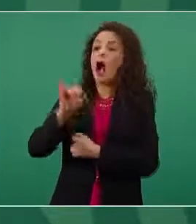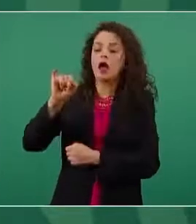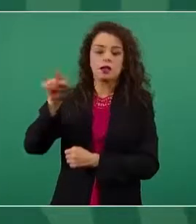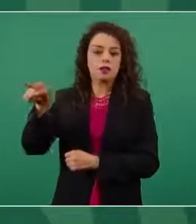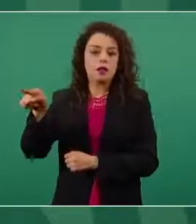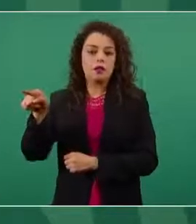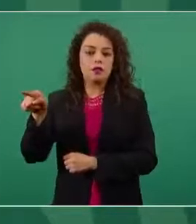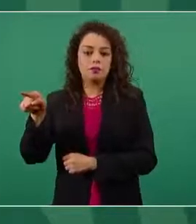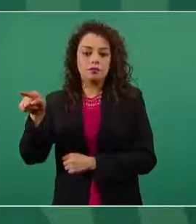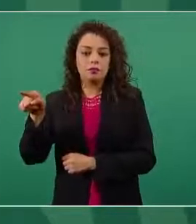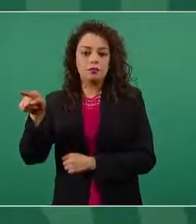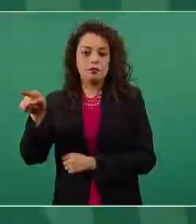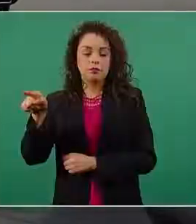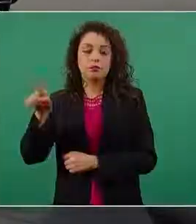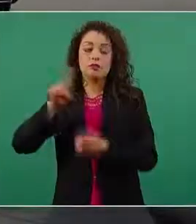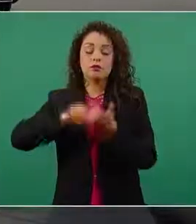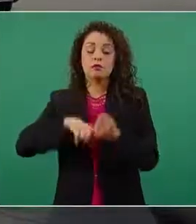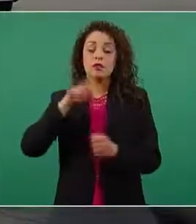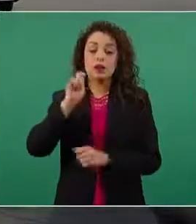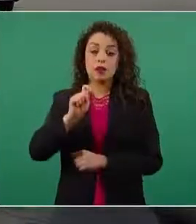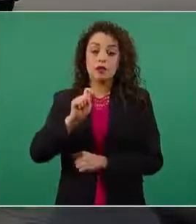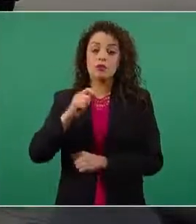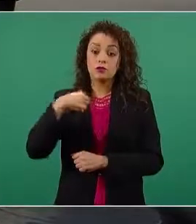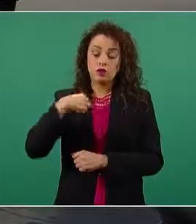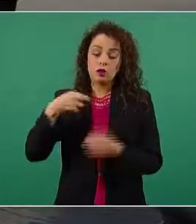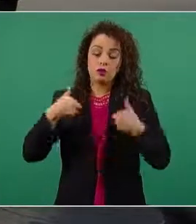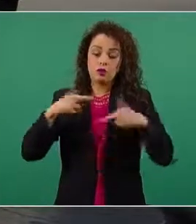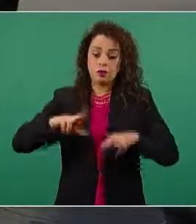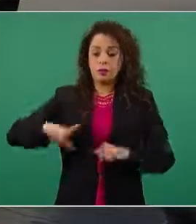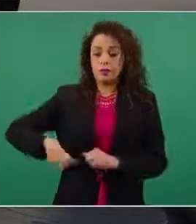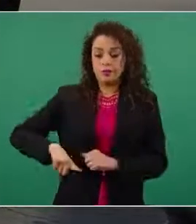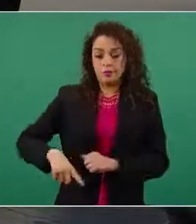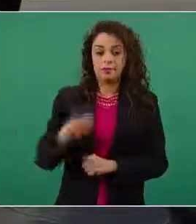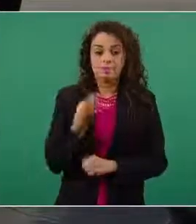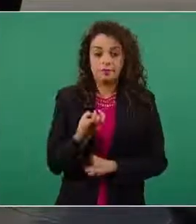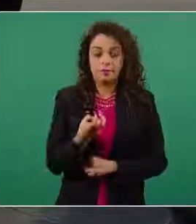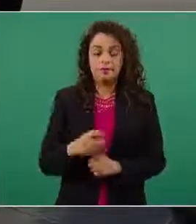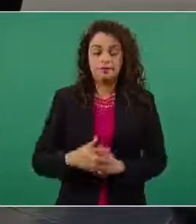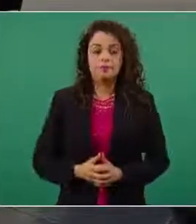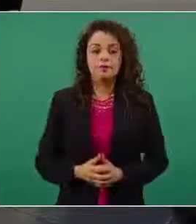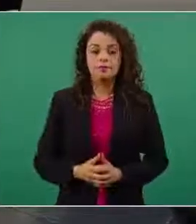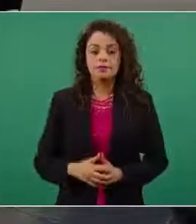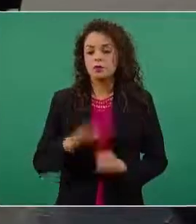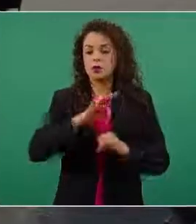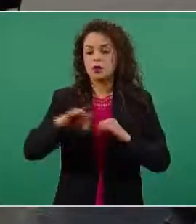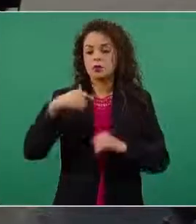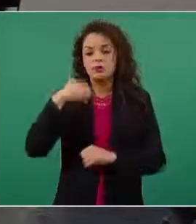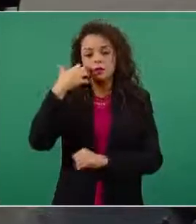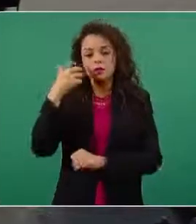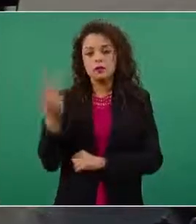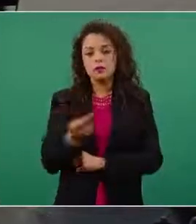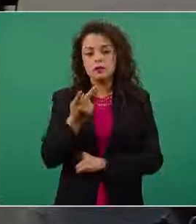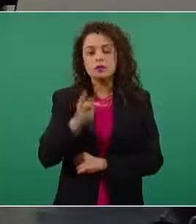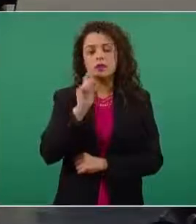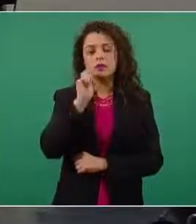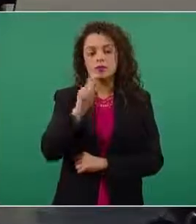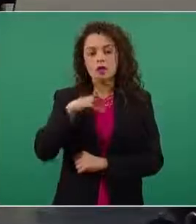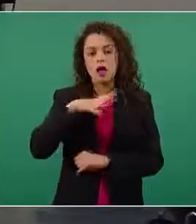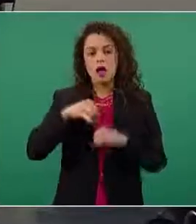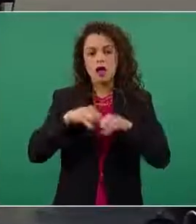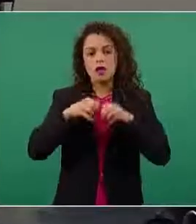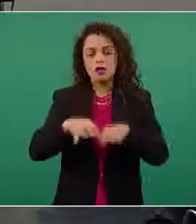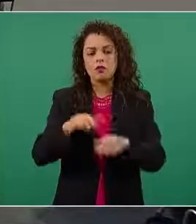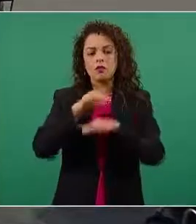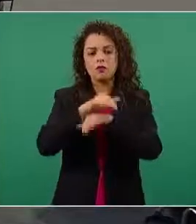al gobierno que represento. Presidente, finalmente preguntarle si tendrá una actualización de los hechos de violencia política